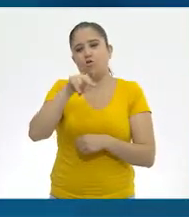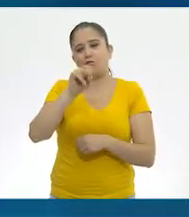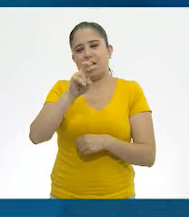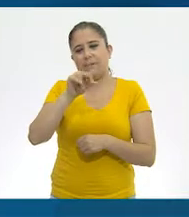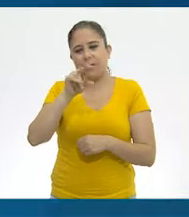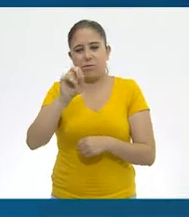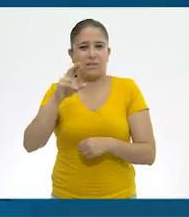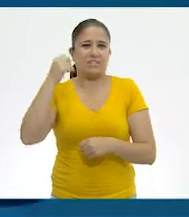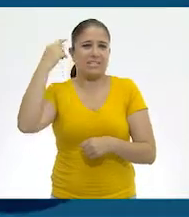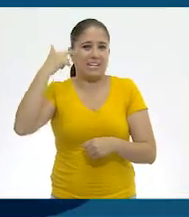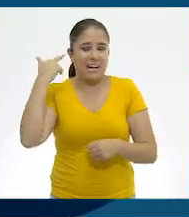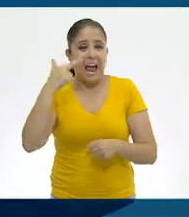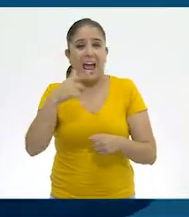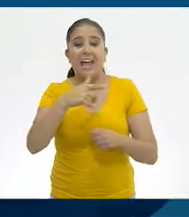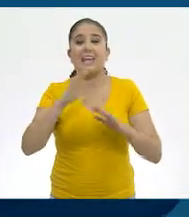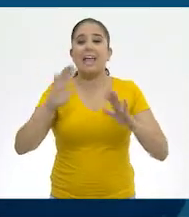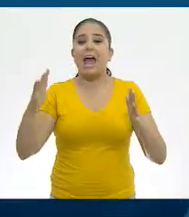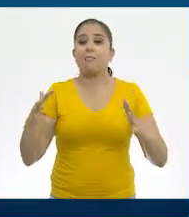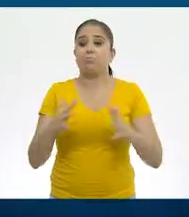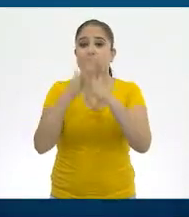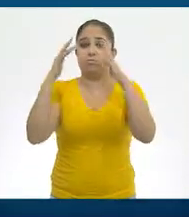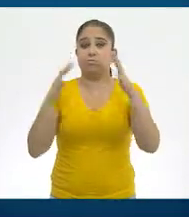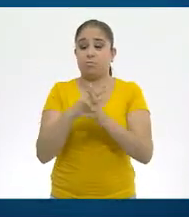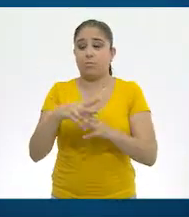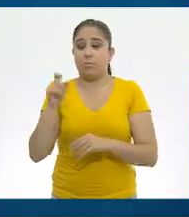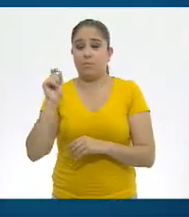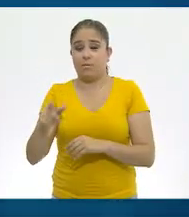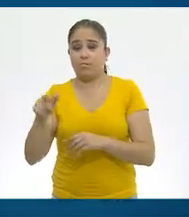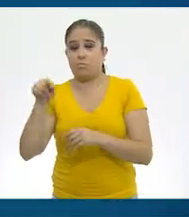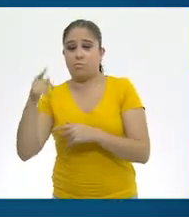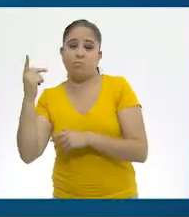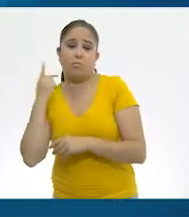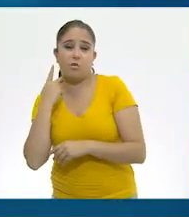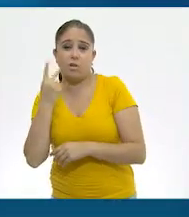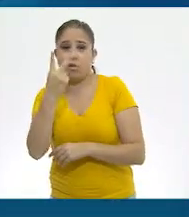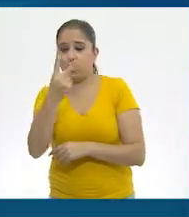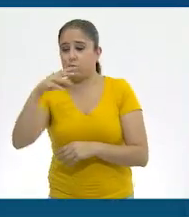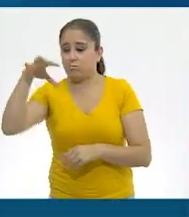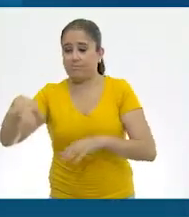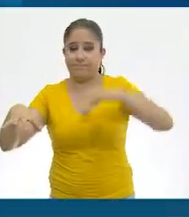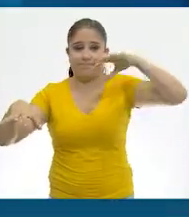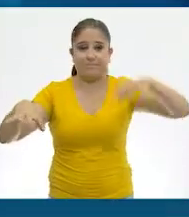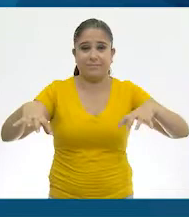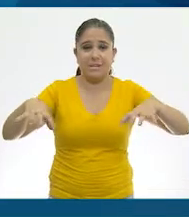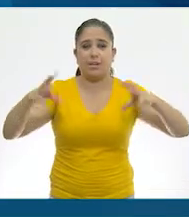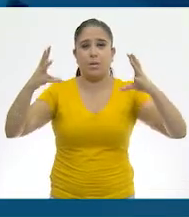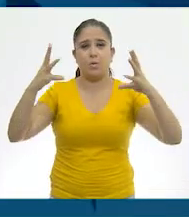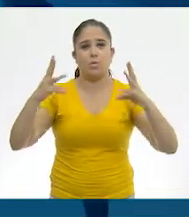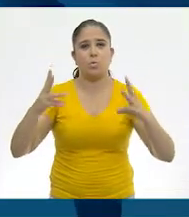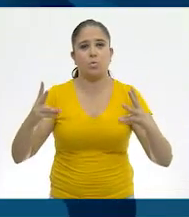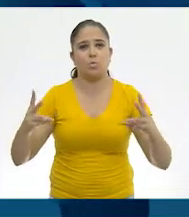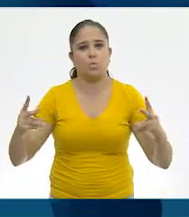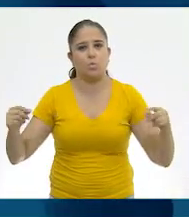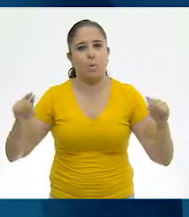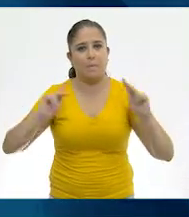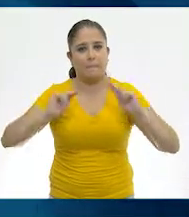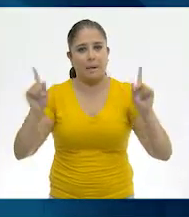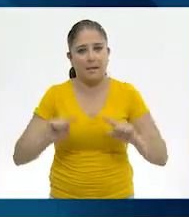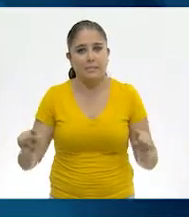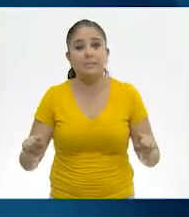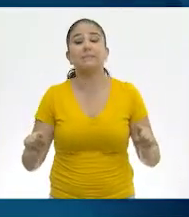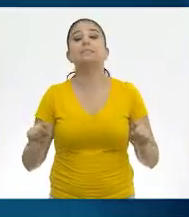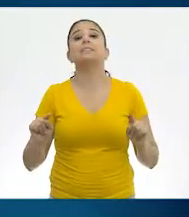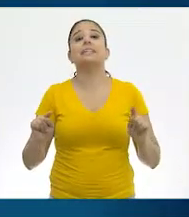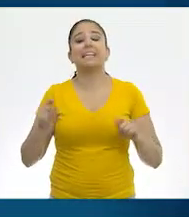puso fin a la disputa entre los dos distintos modelos políticos que buscaban implantarse aquí en México. Por un lado, la monarquía y